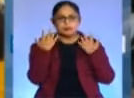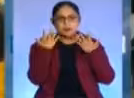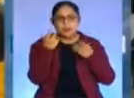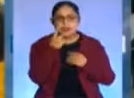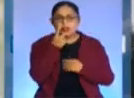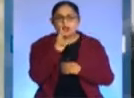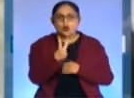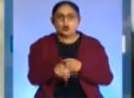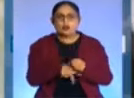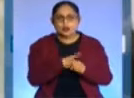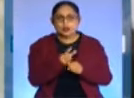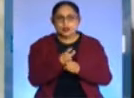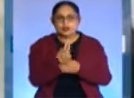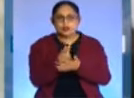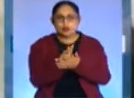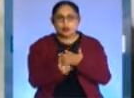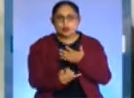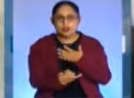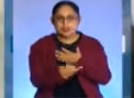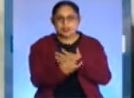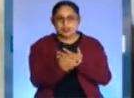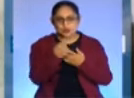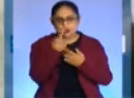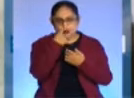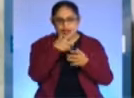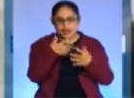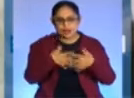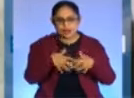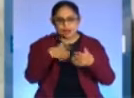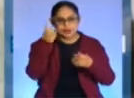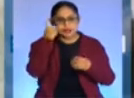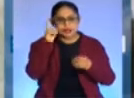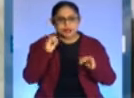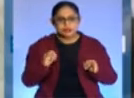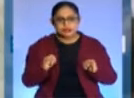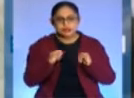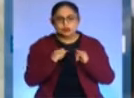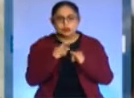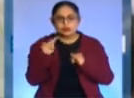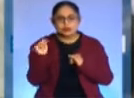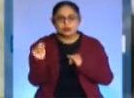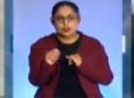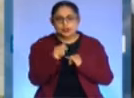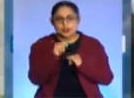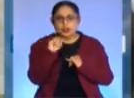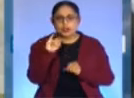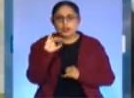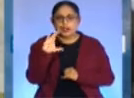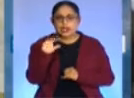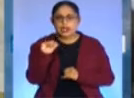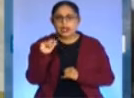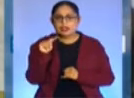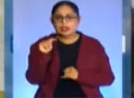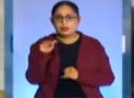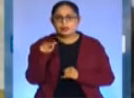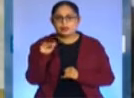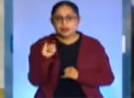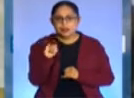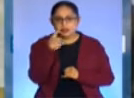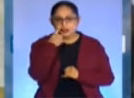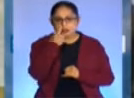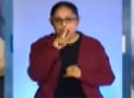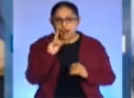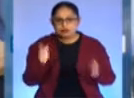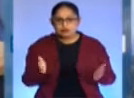se retomará el proyecto de incubadoras de empresas en los institutos tecnológicos y el ICADMI. Lo anterior, dijo, para fomentar